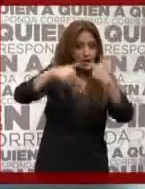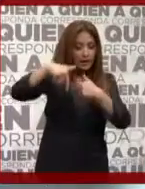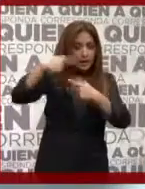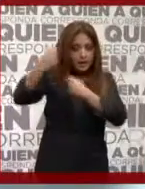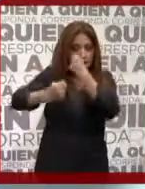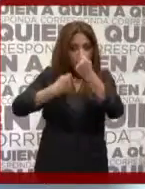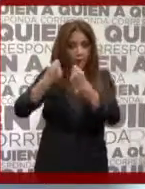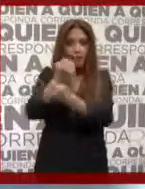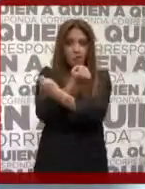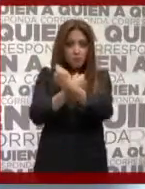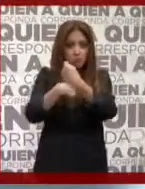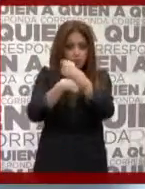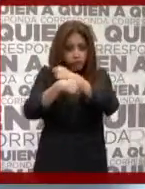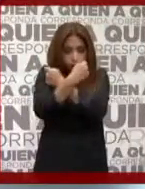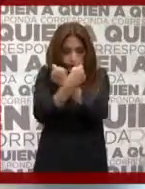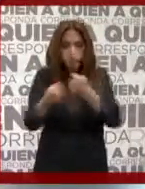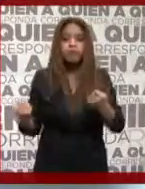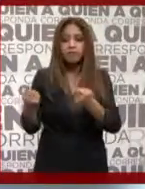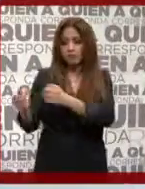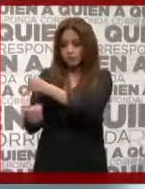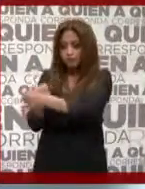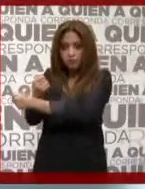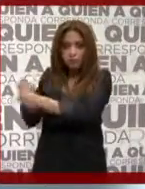piden todo el dinero